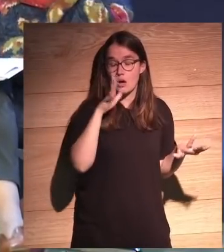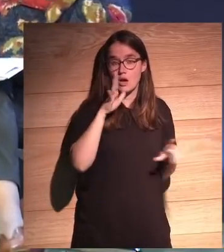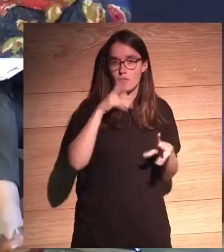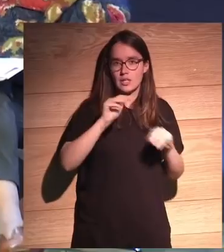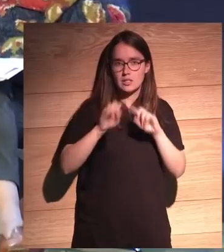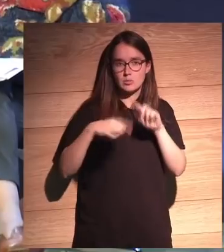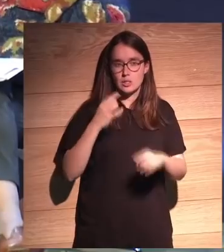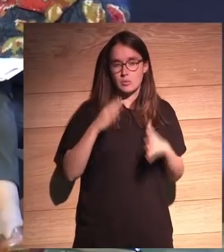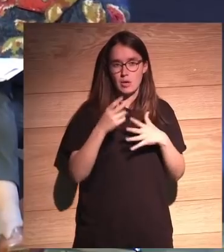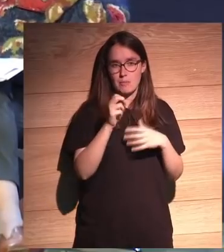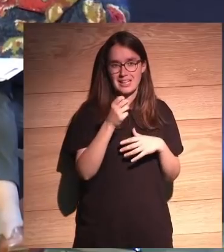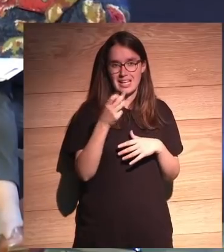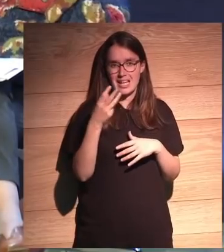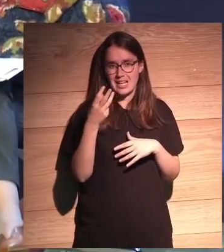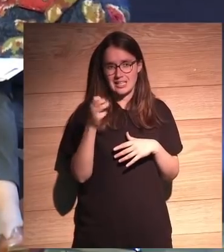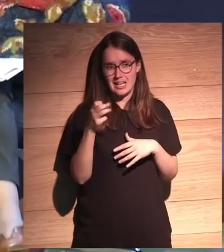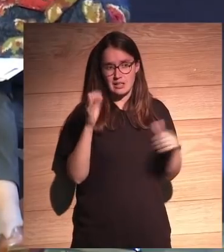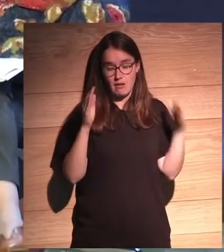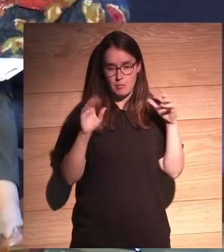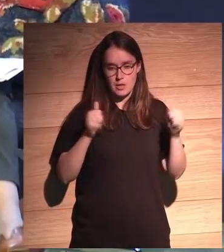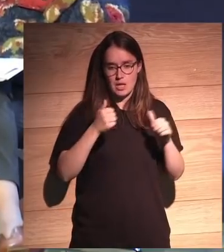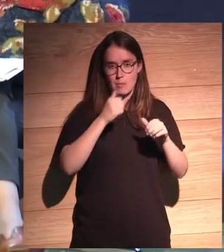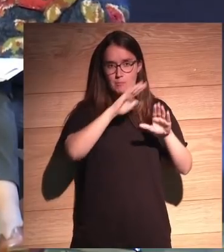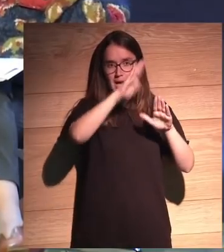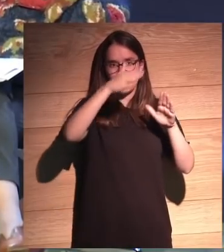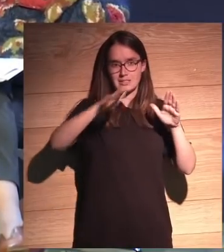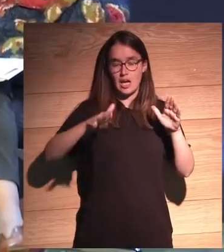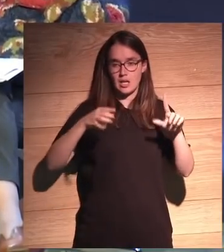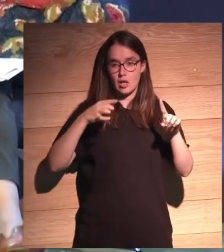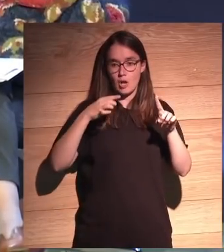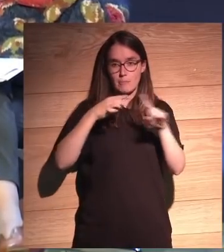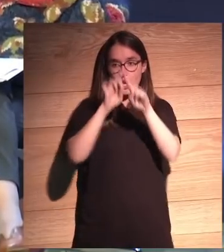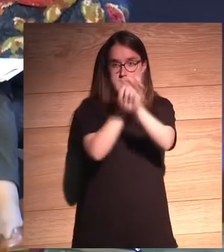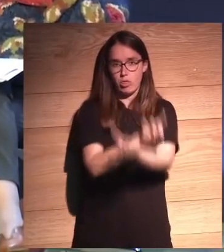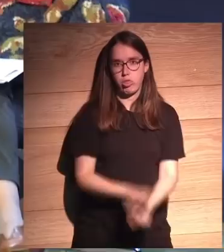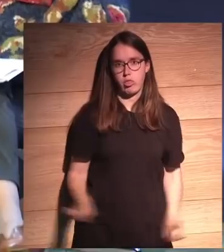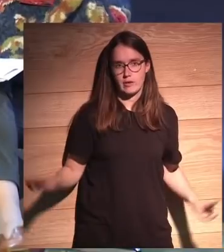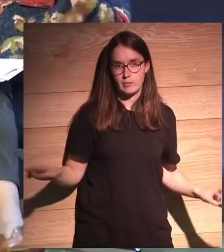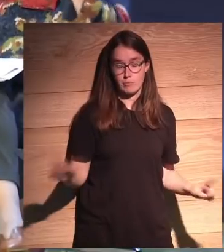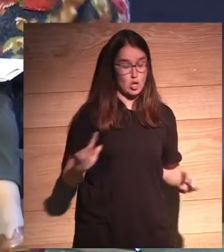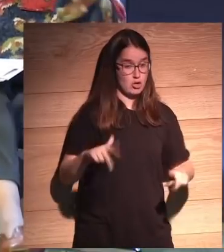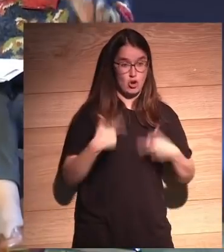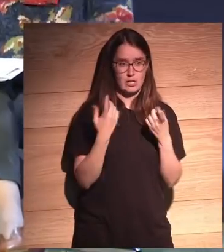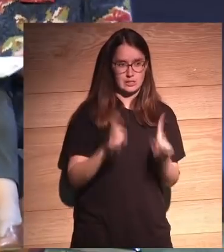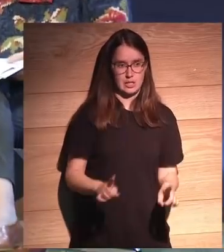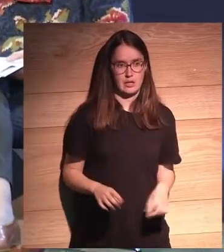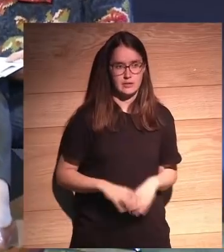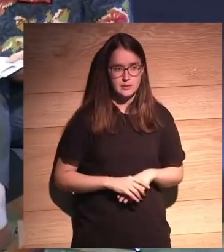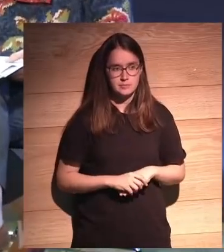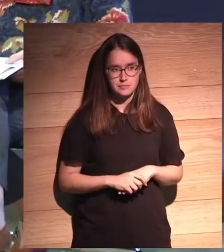sorprendente, ¿no? En los años 20 y 30, luego se pone a hacer paisajes para no llamar la atención, porque no les dejaban llamar la